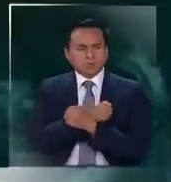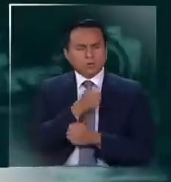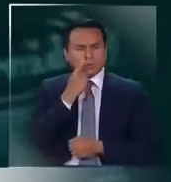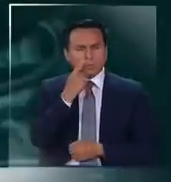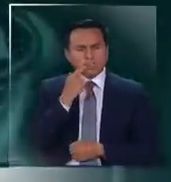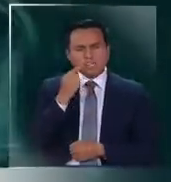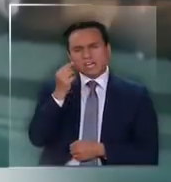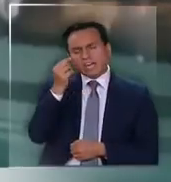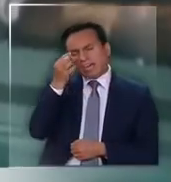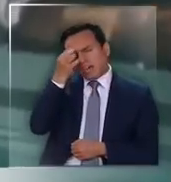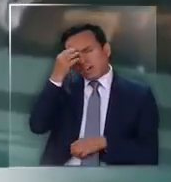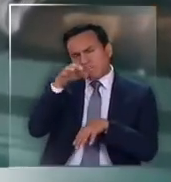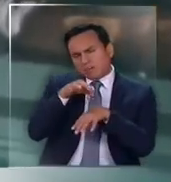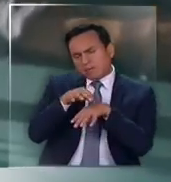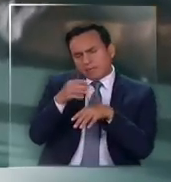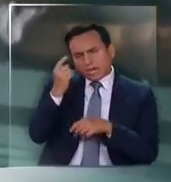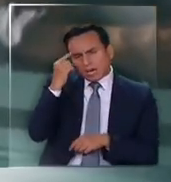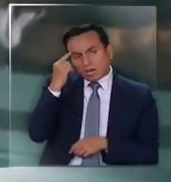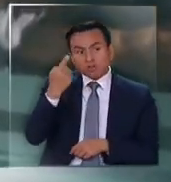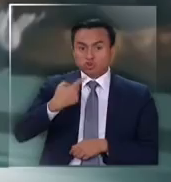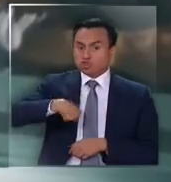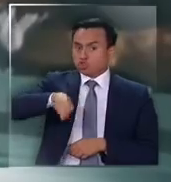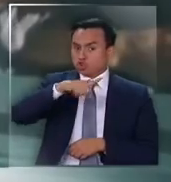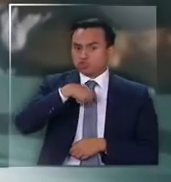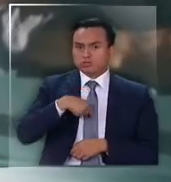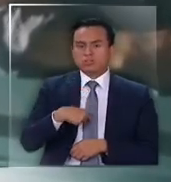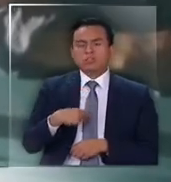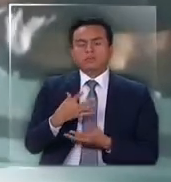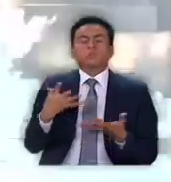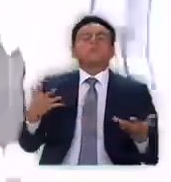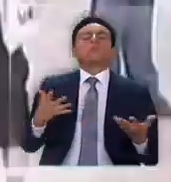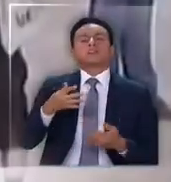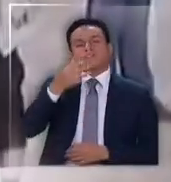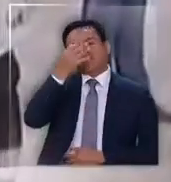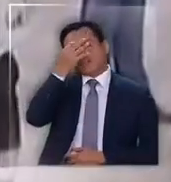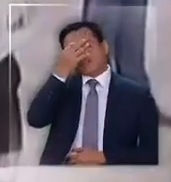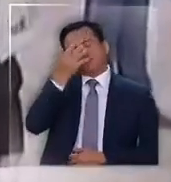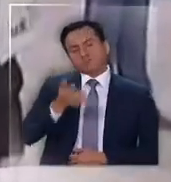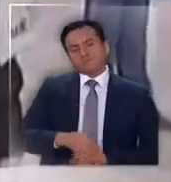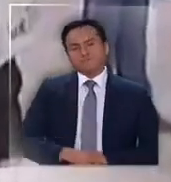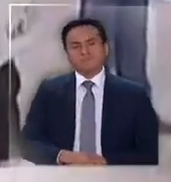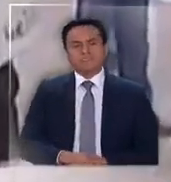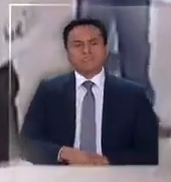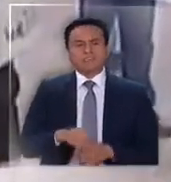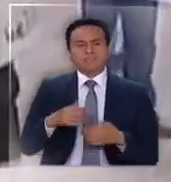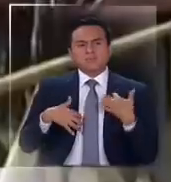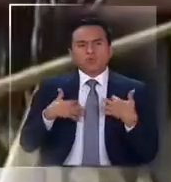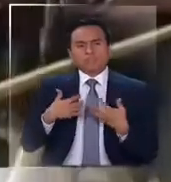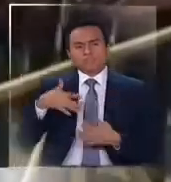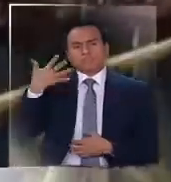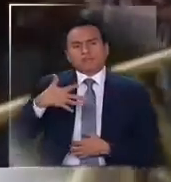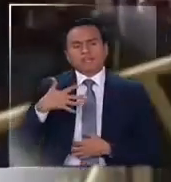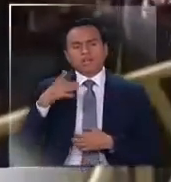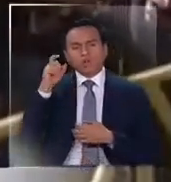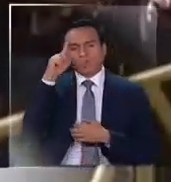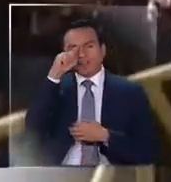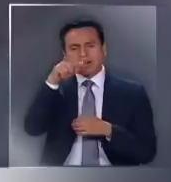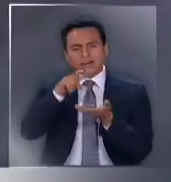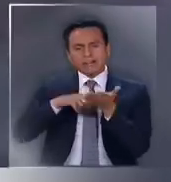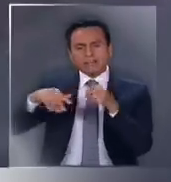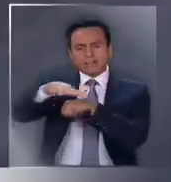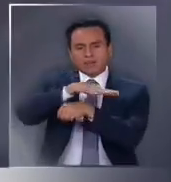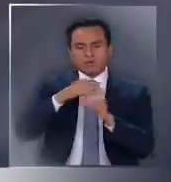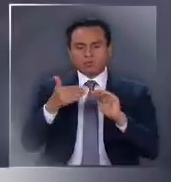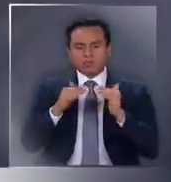una enfermedad, nosotros estamos muy enfermos. La principal molestia surge por la compleja realidad que